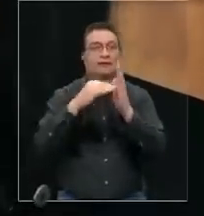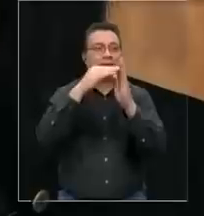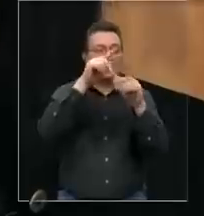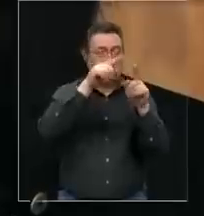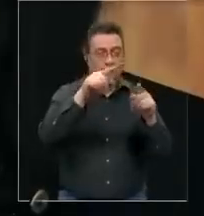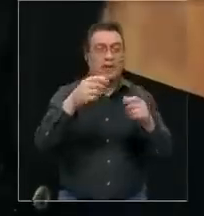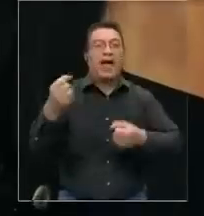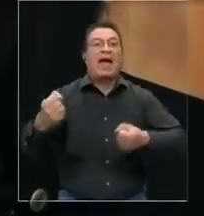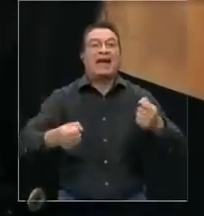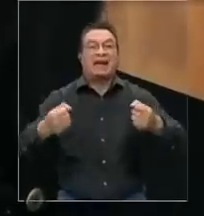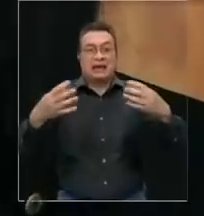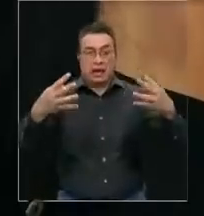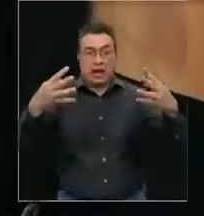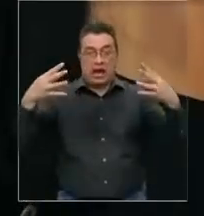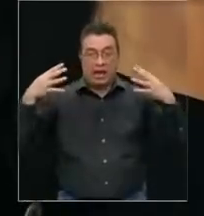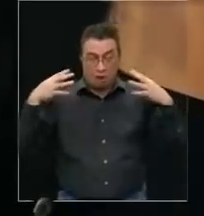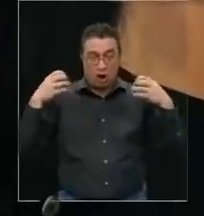son